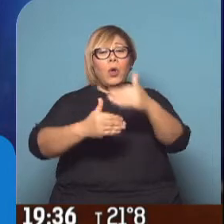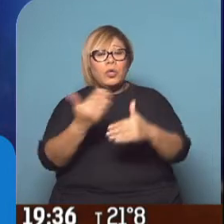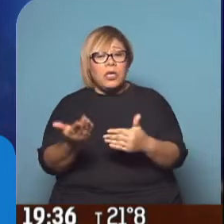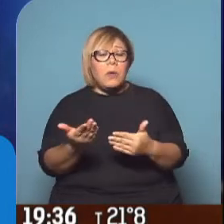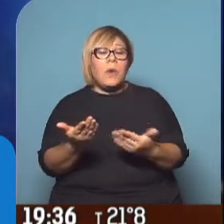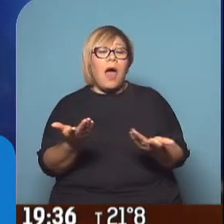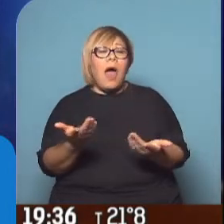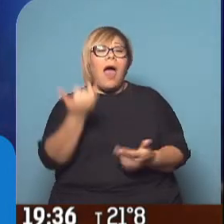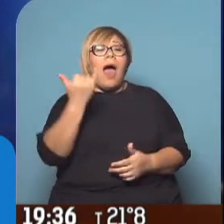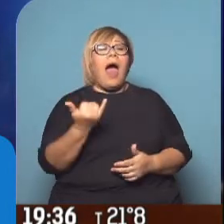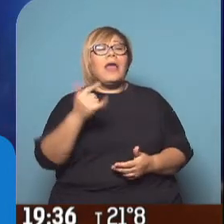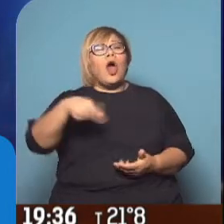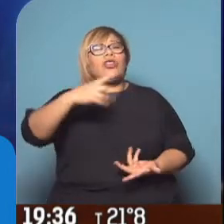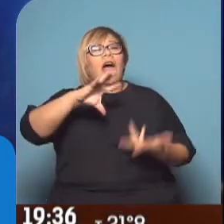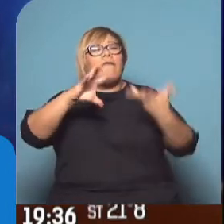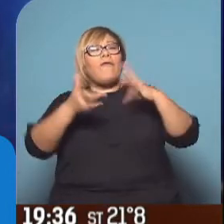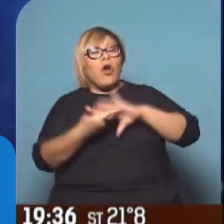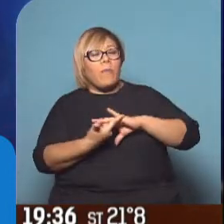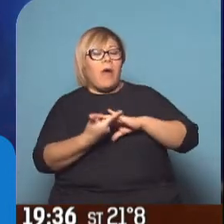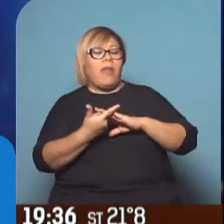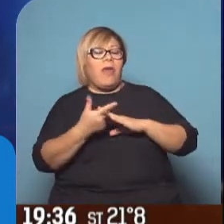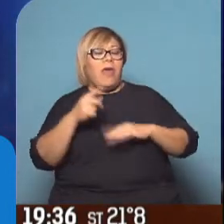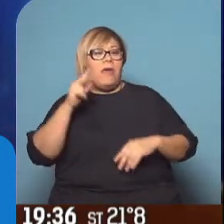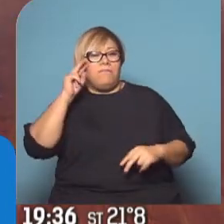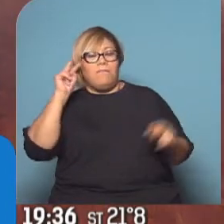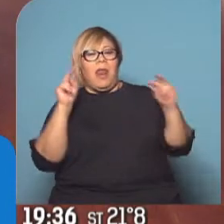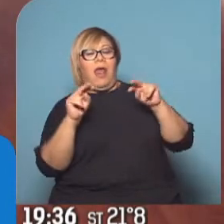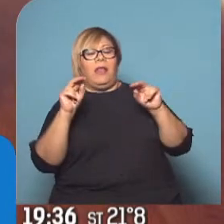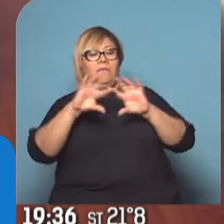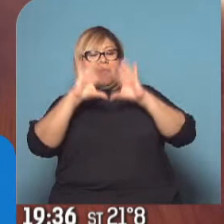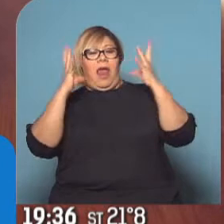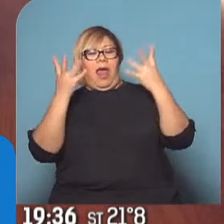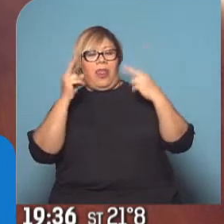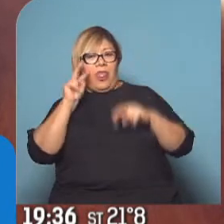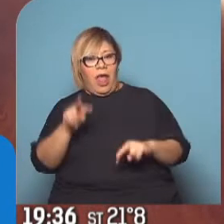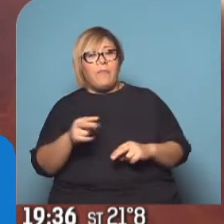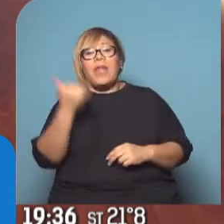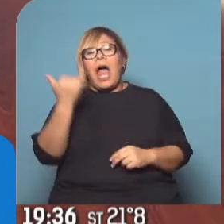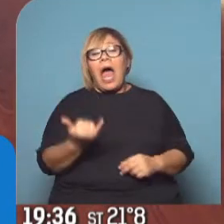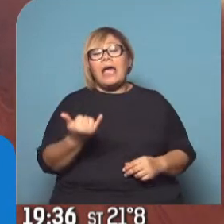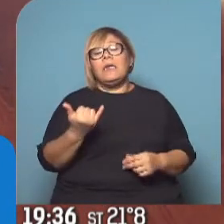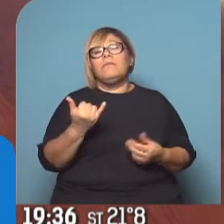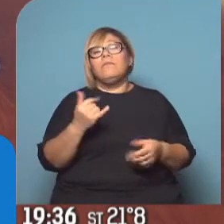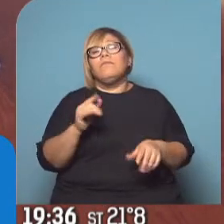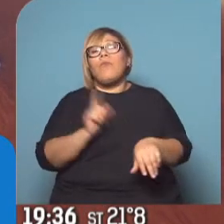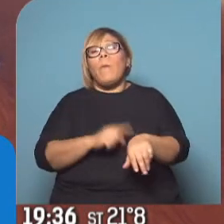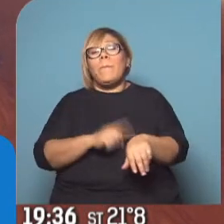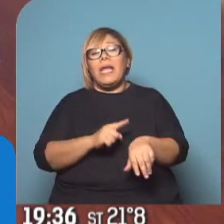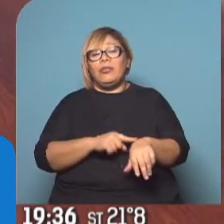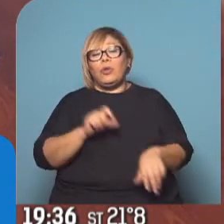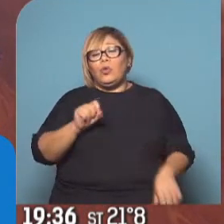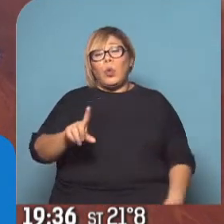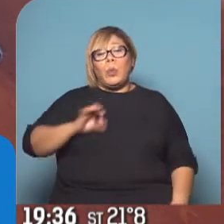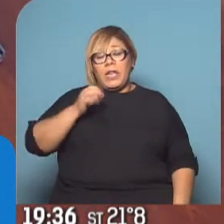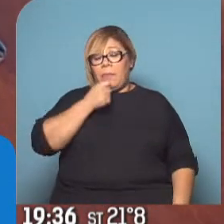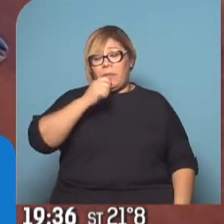adquiere las mismas funciones, pero en menos a edad, sino que hay épocas en la vida que uno va adquiriendo funciones. Y un chico de 1